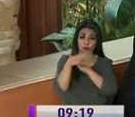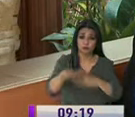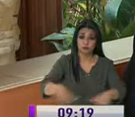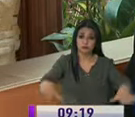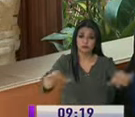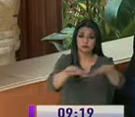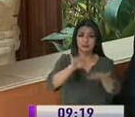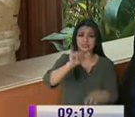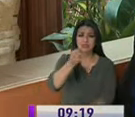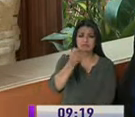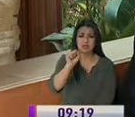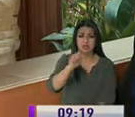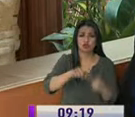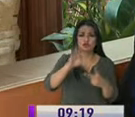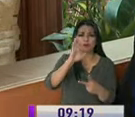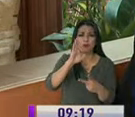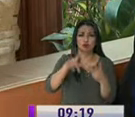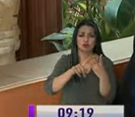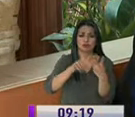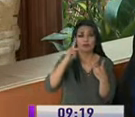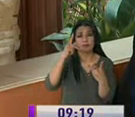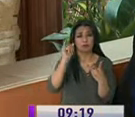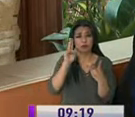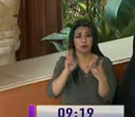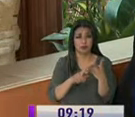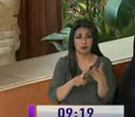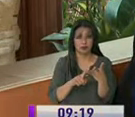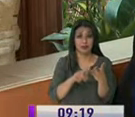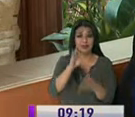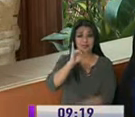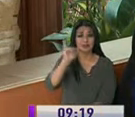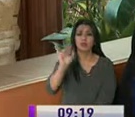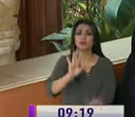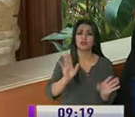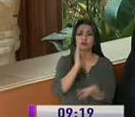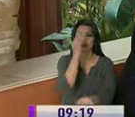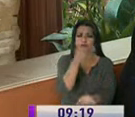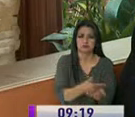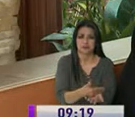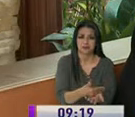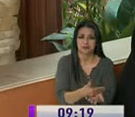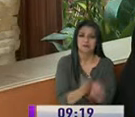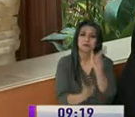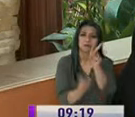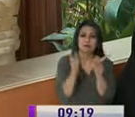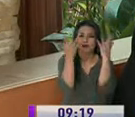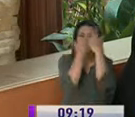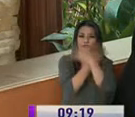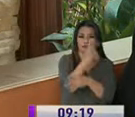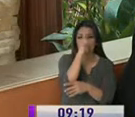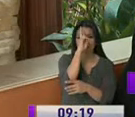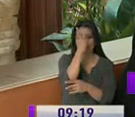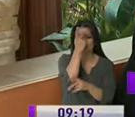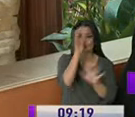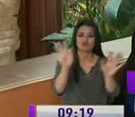campo Ispingo, Tambococha, Tiputini, conocido como ITT. Pero no ocurre